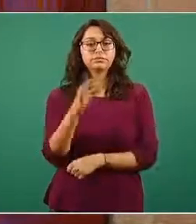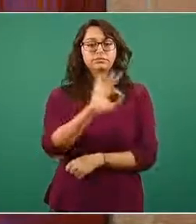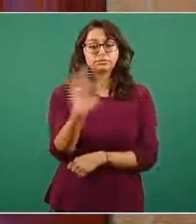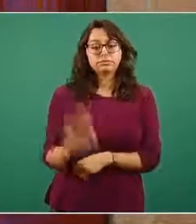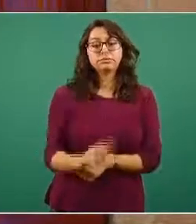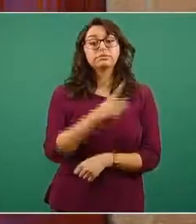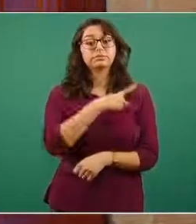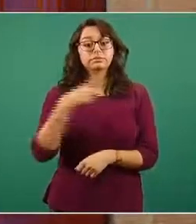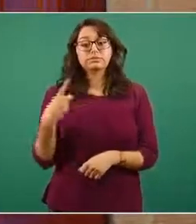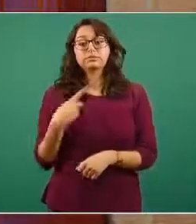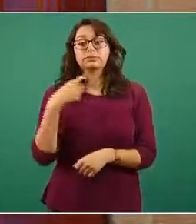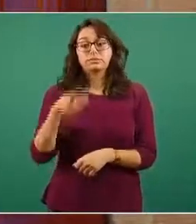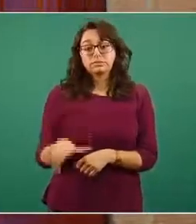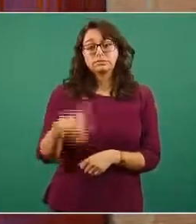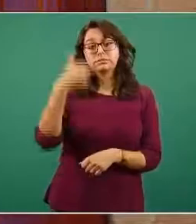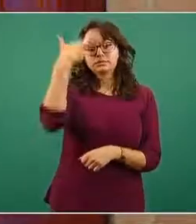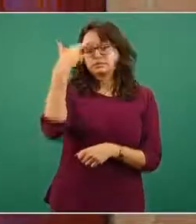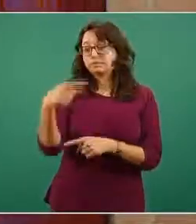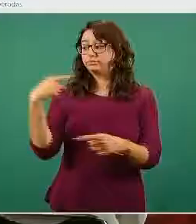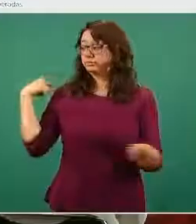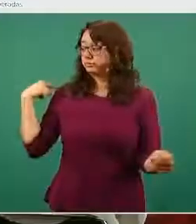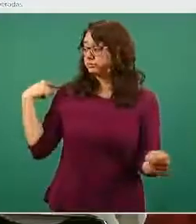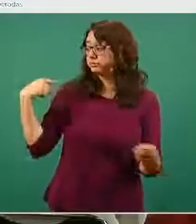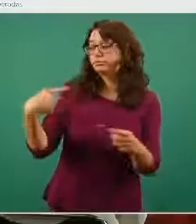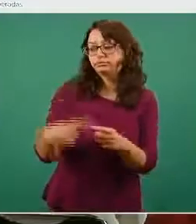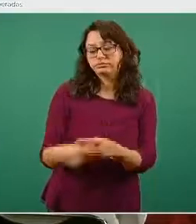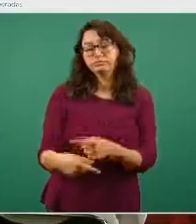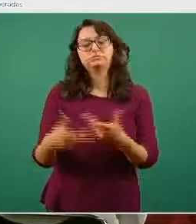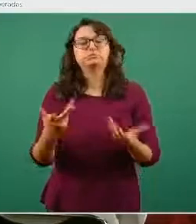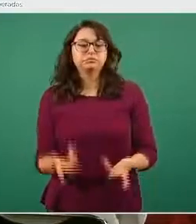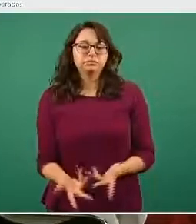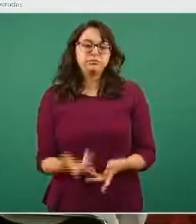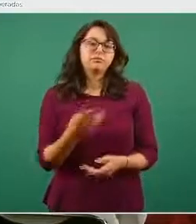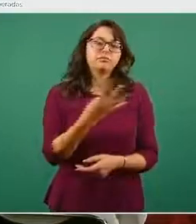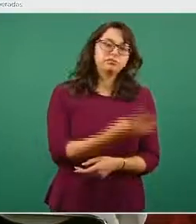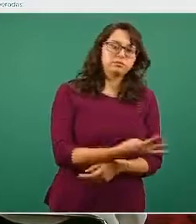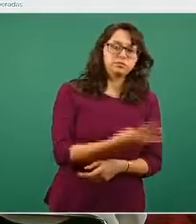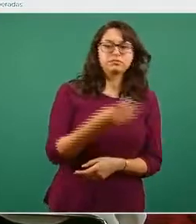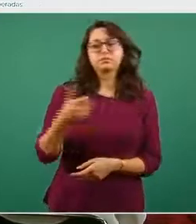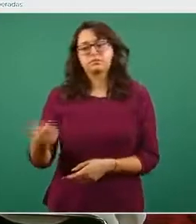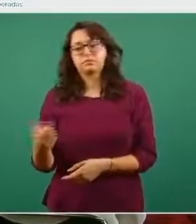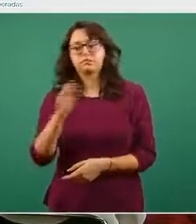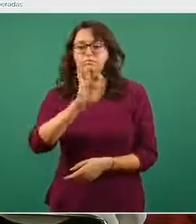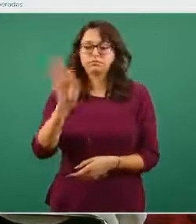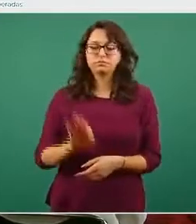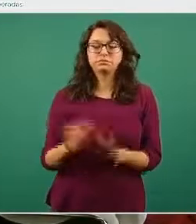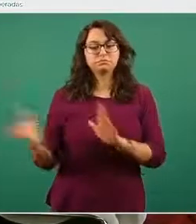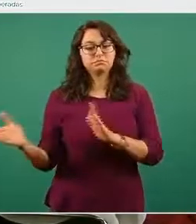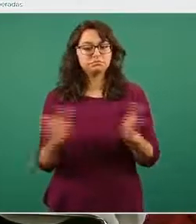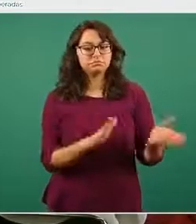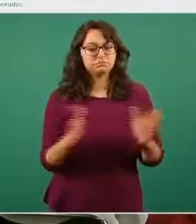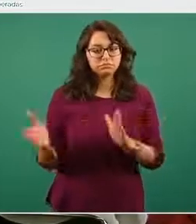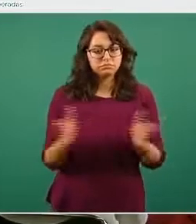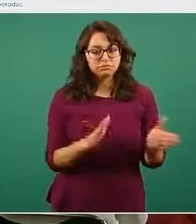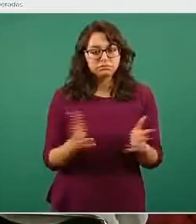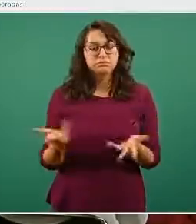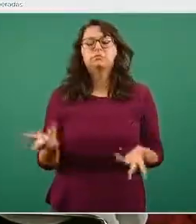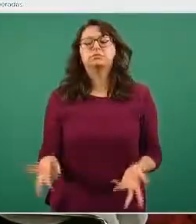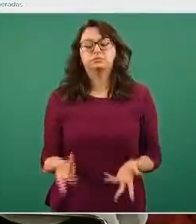recordemos que prácticamente en los últimos meses hemos estado fluctuando entre un 4 y un 6% para efectos